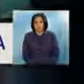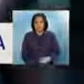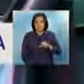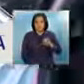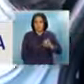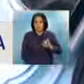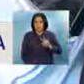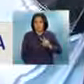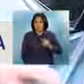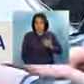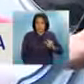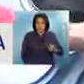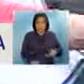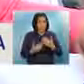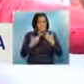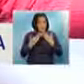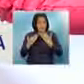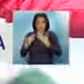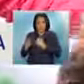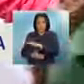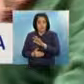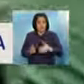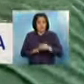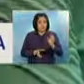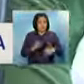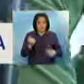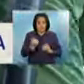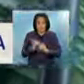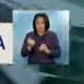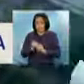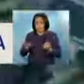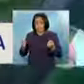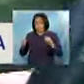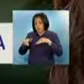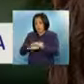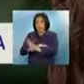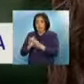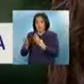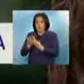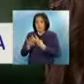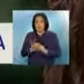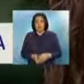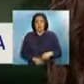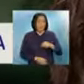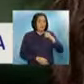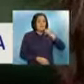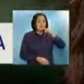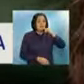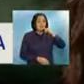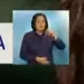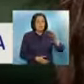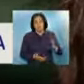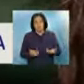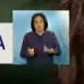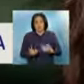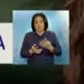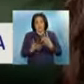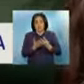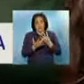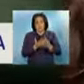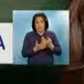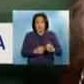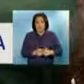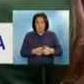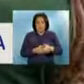Silvana agradeció a todos aquellos que la apoyaron durante su estadía en prisión. A las chicas, a mis compañeras de cárcel